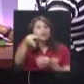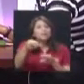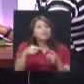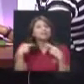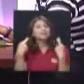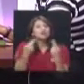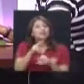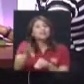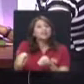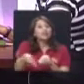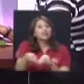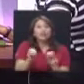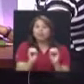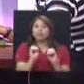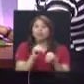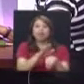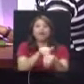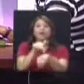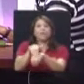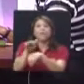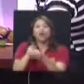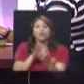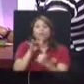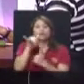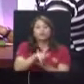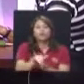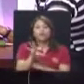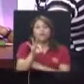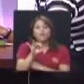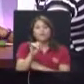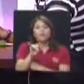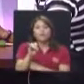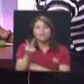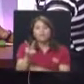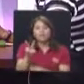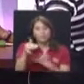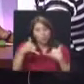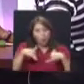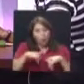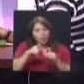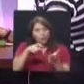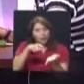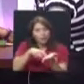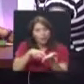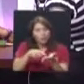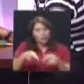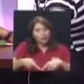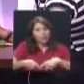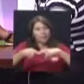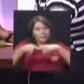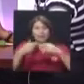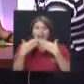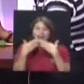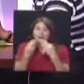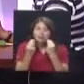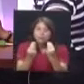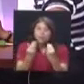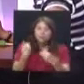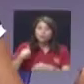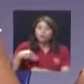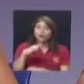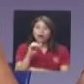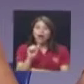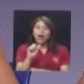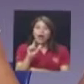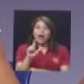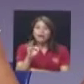de agosto el proyecto de fertilización siendo esta una deuda pendiente le agradecemos mucho a don alfredo y le